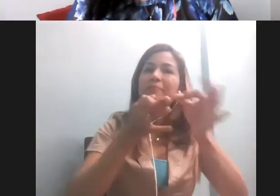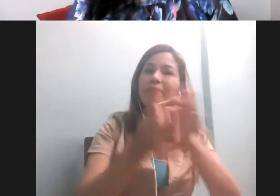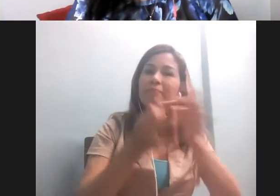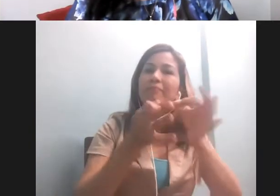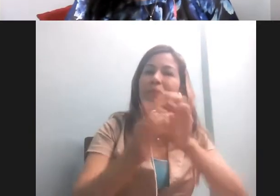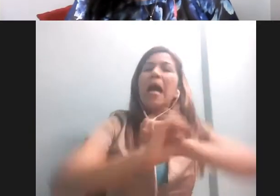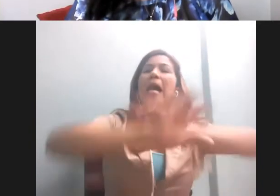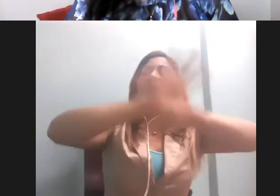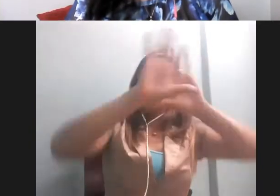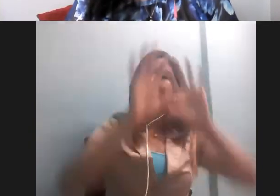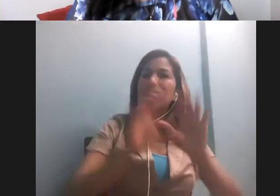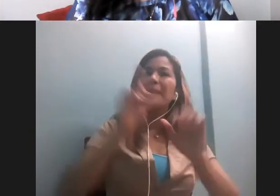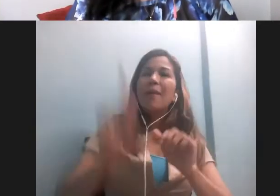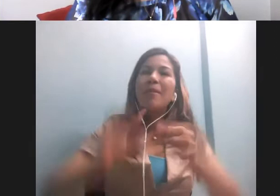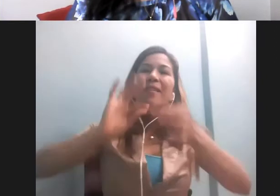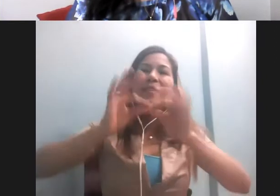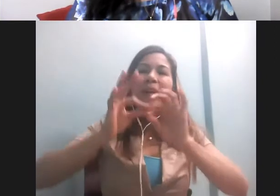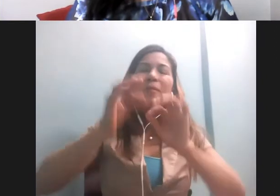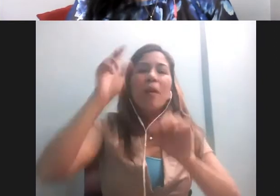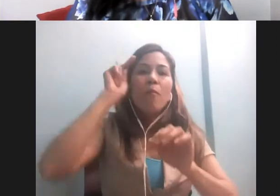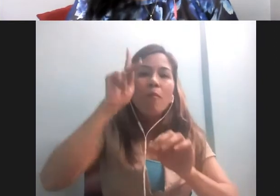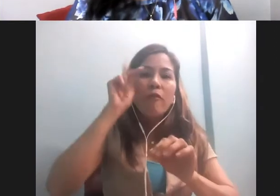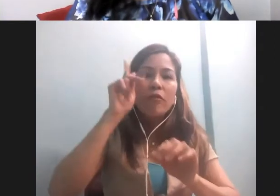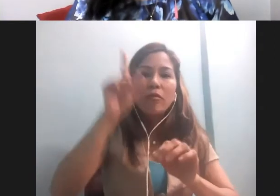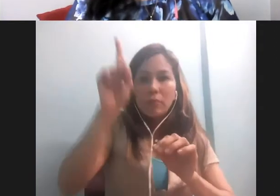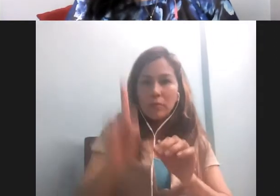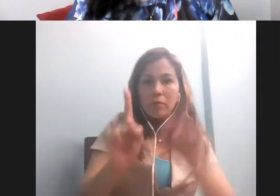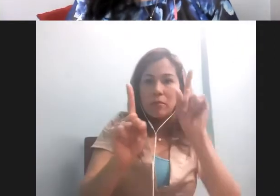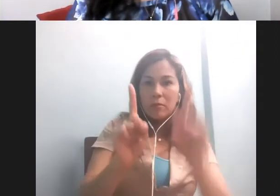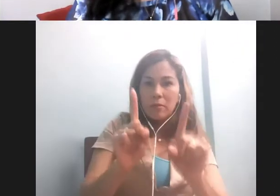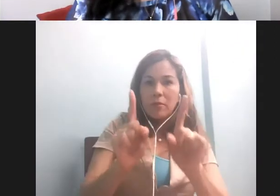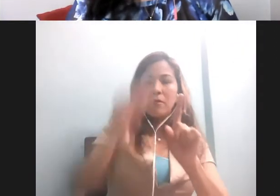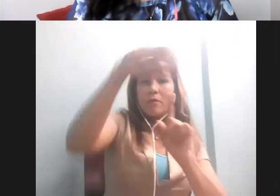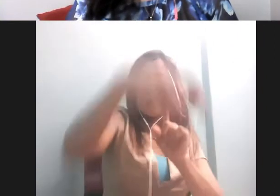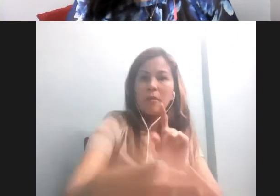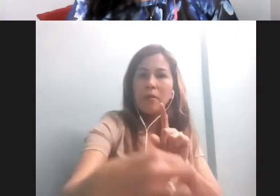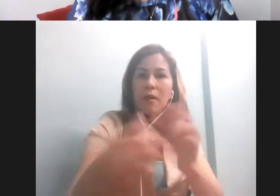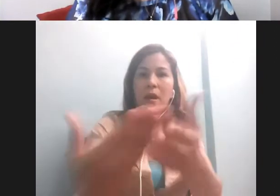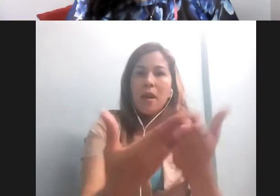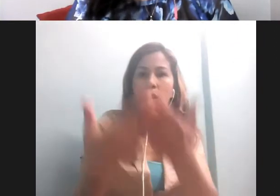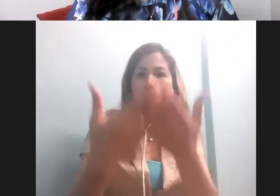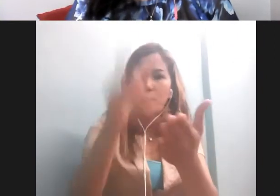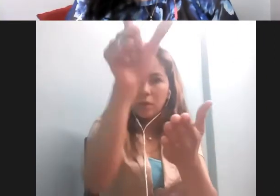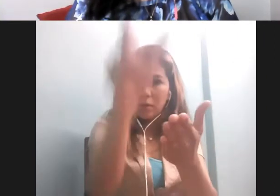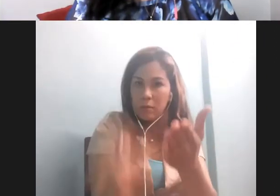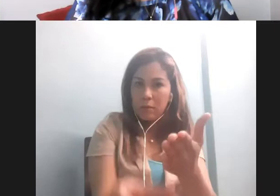la ubicación del intérprete con respecto al estudiante. Con respecto al estudiante o con respecto a la población que tengas allí, ¿no? O sea, va a